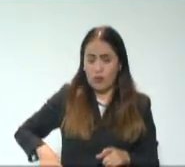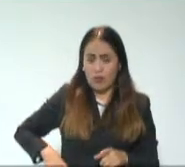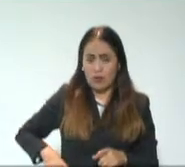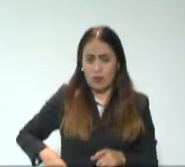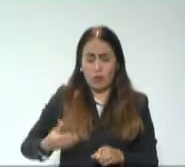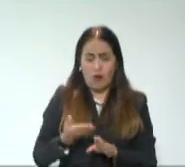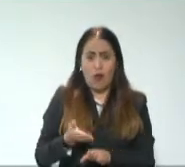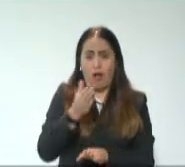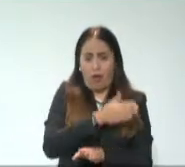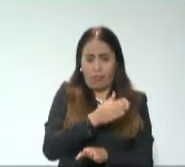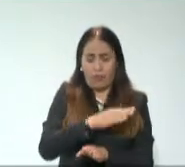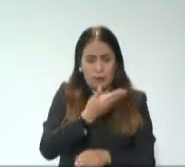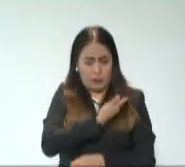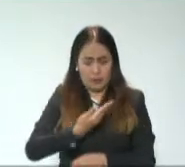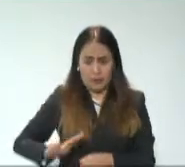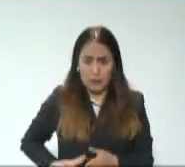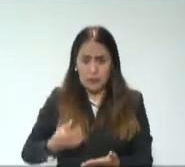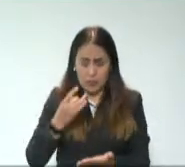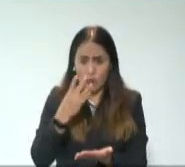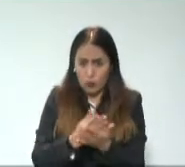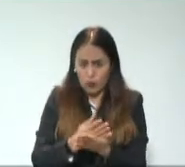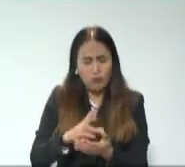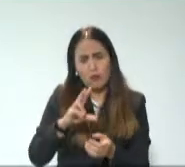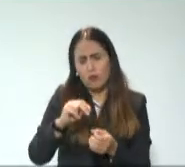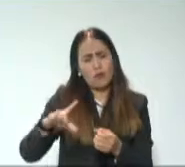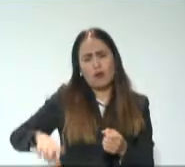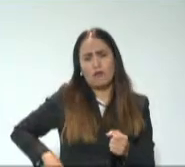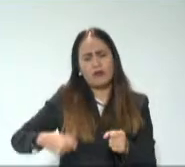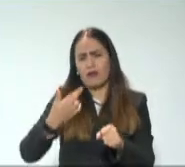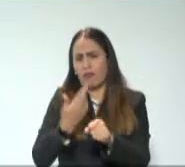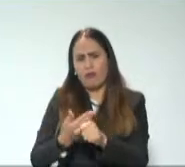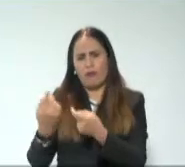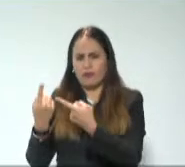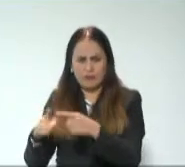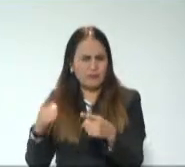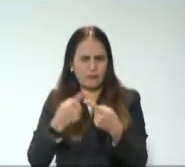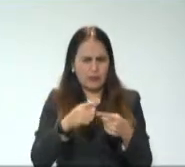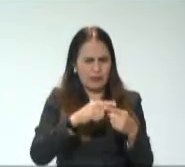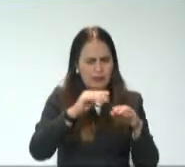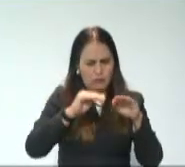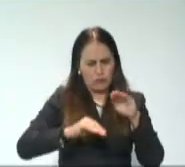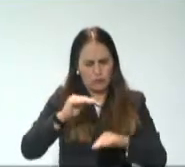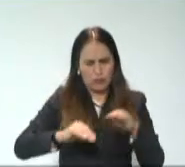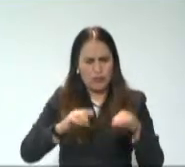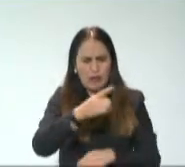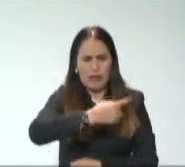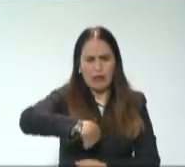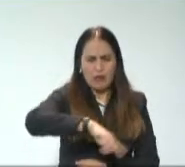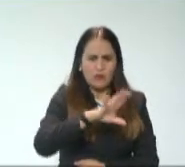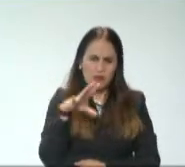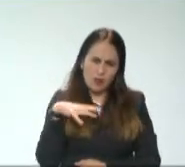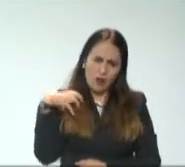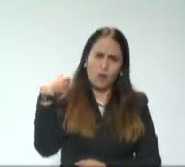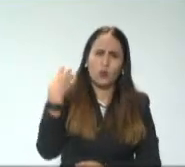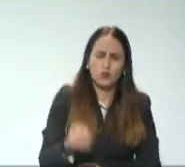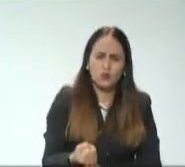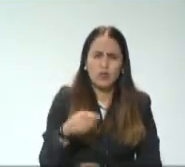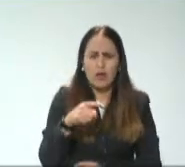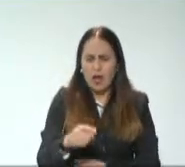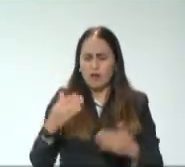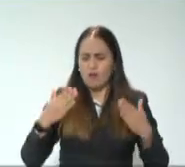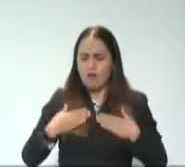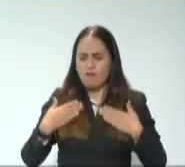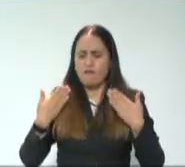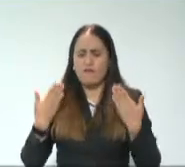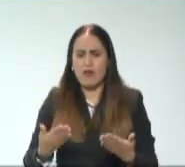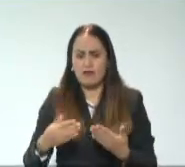solamente a nivel Federal sino los distintos órdenes de gobierno han abusado de la confianza pública que